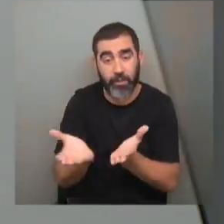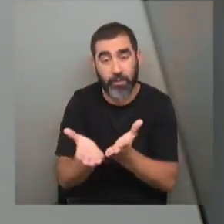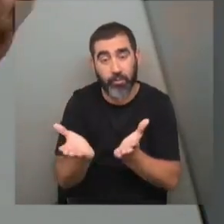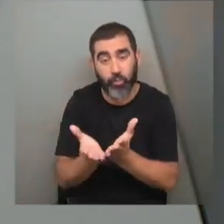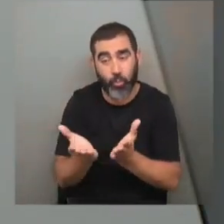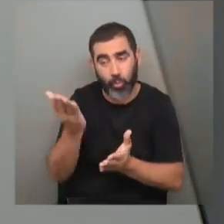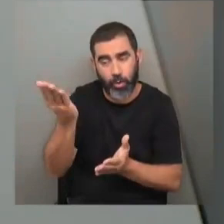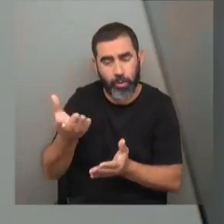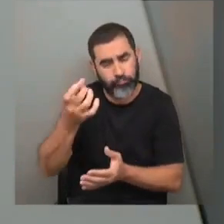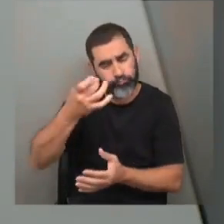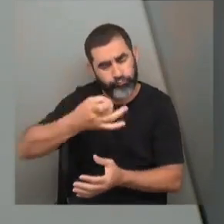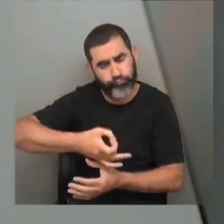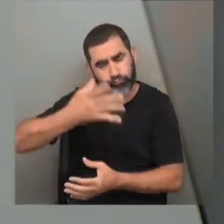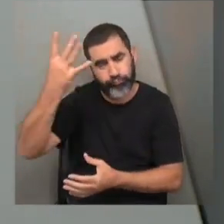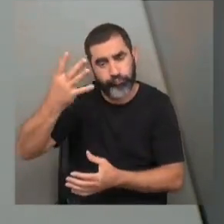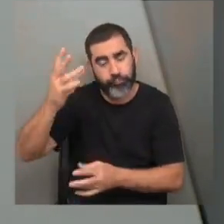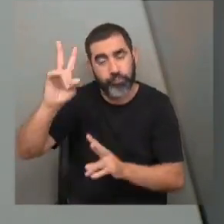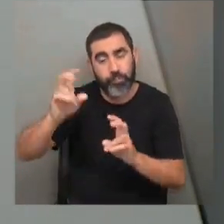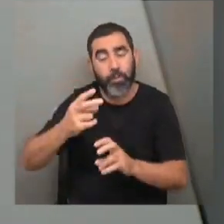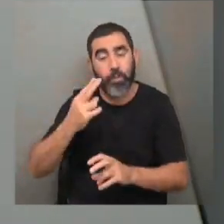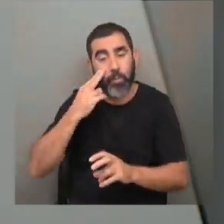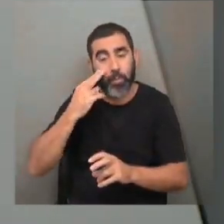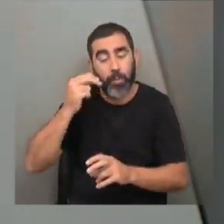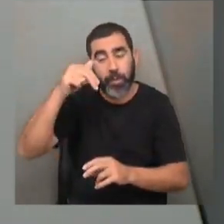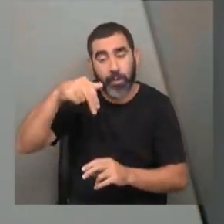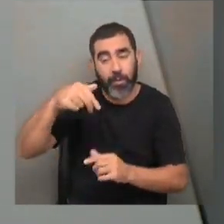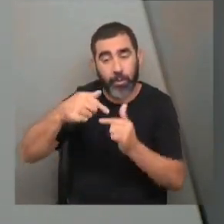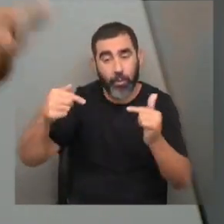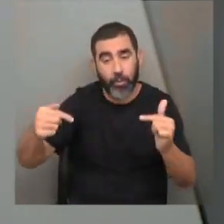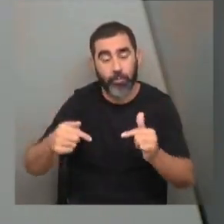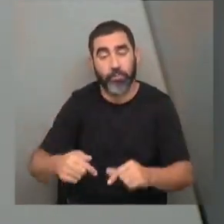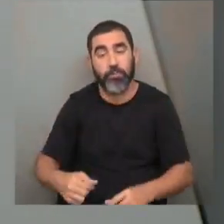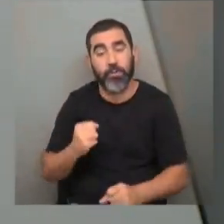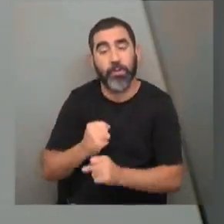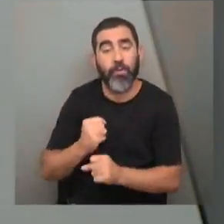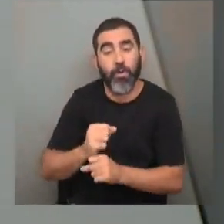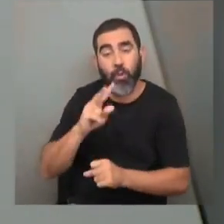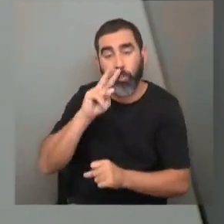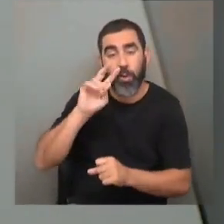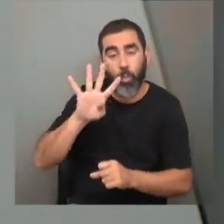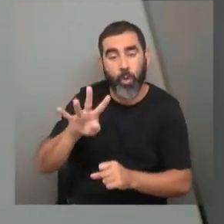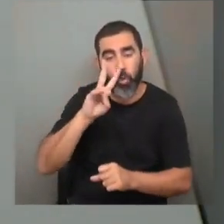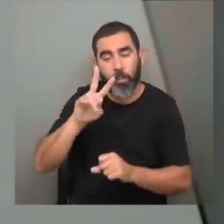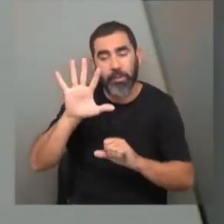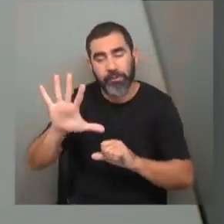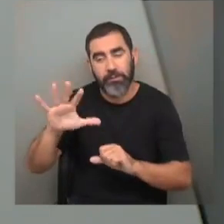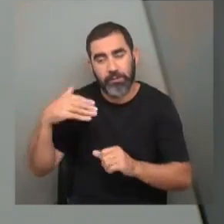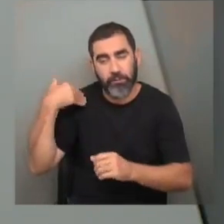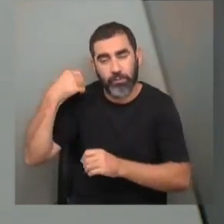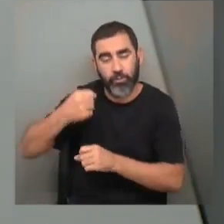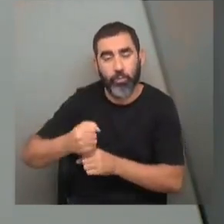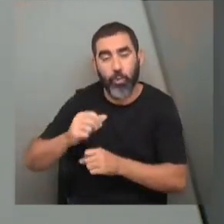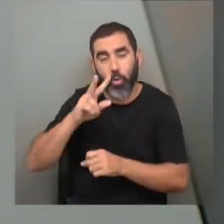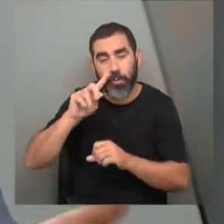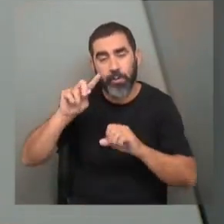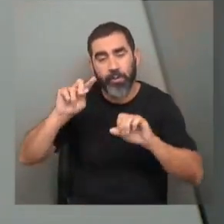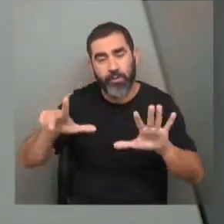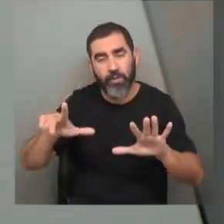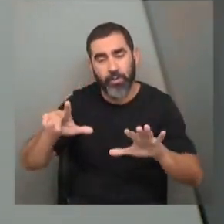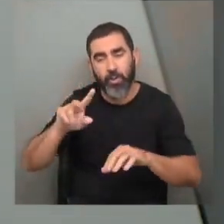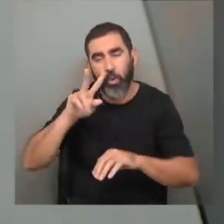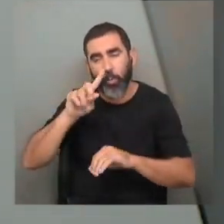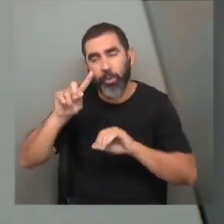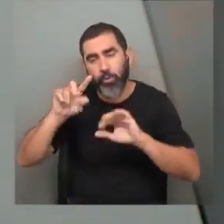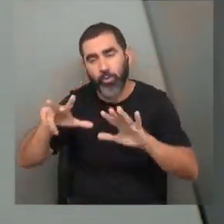Cinea, un experto en problemas de N-cuerpos. Trabajamos desde el año 2004-2005 y en el 2017-2018